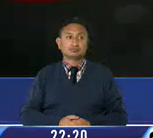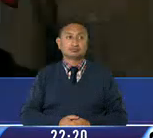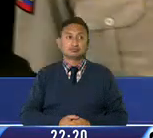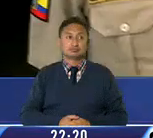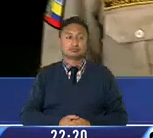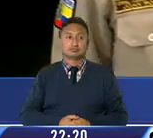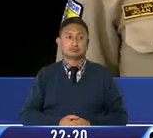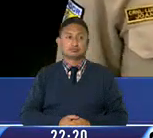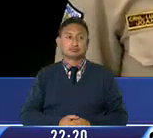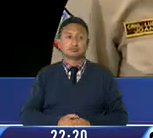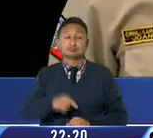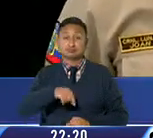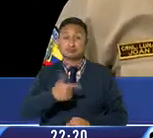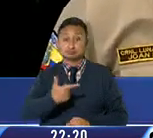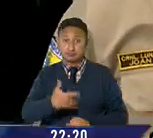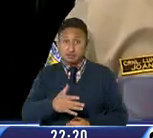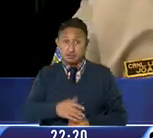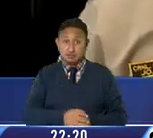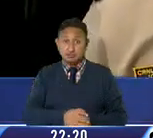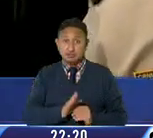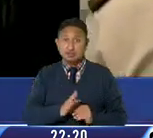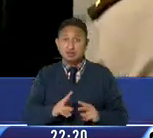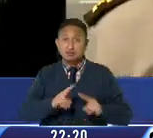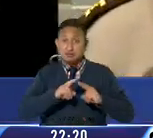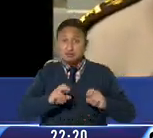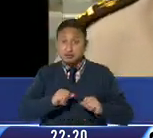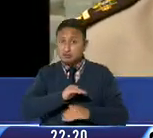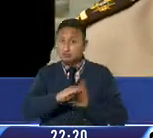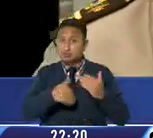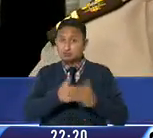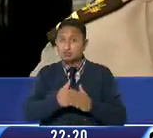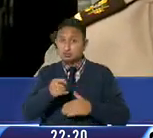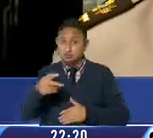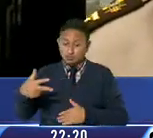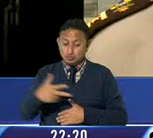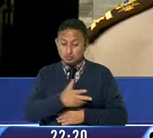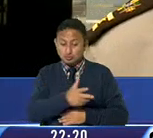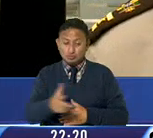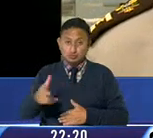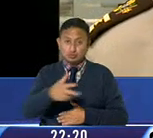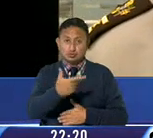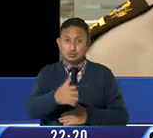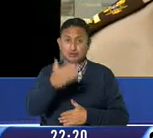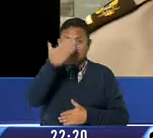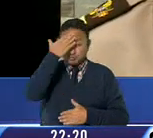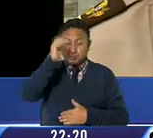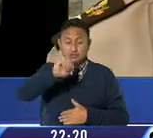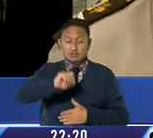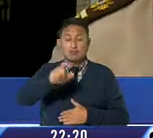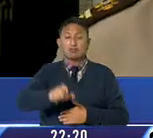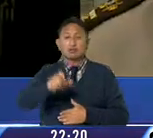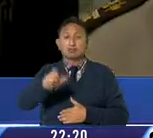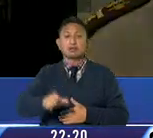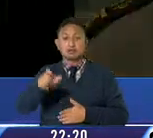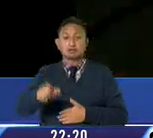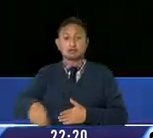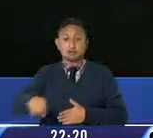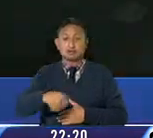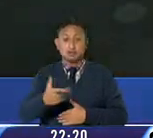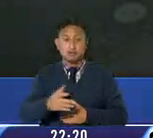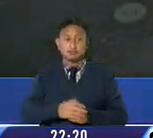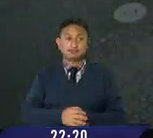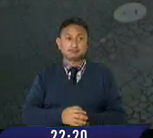Hemos realizado ya un levantamiento de toda la ruta técnica. Sabemos que hay algunos sujetos que se encuentran al margen de la ley. En